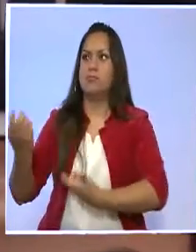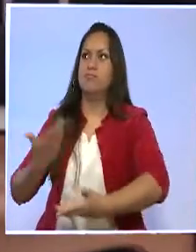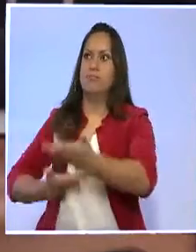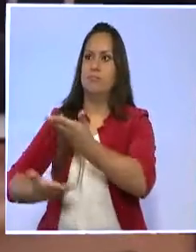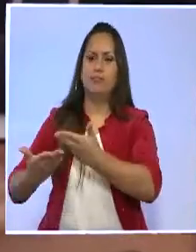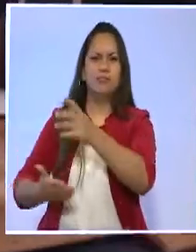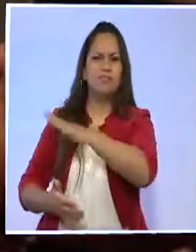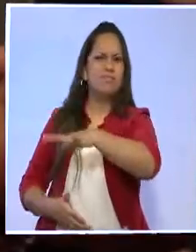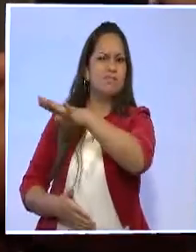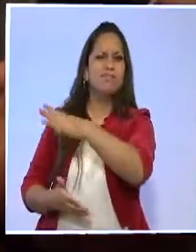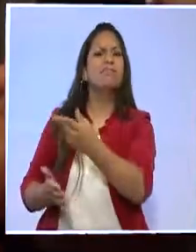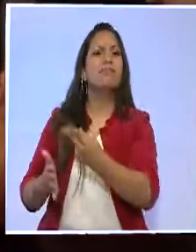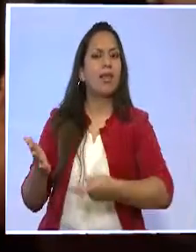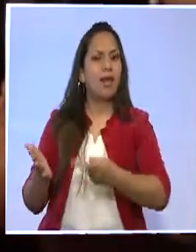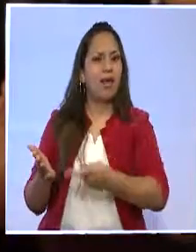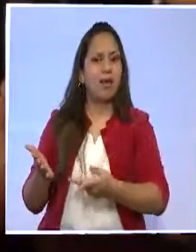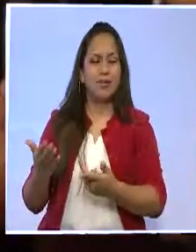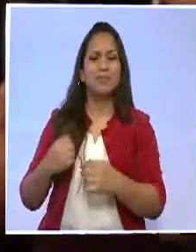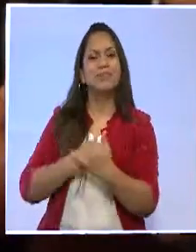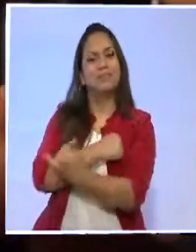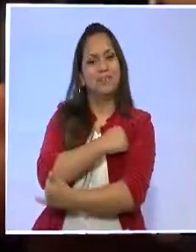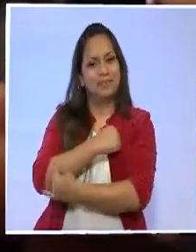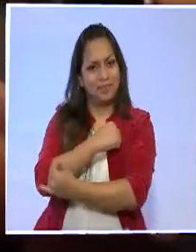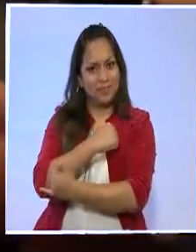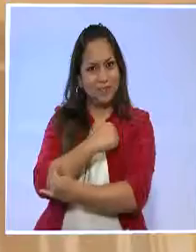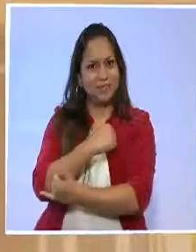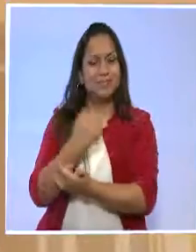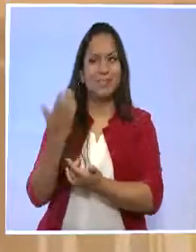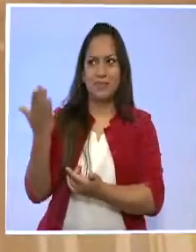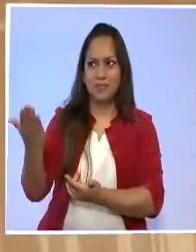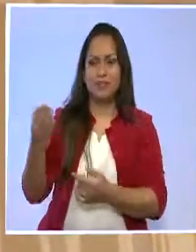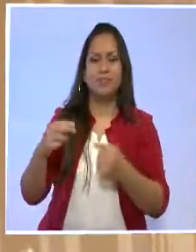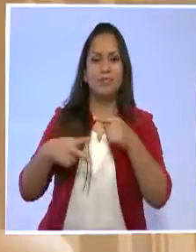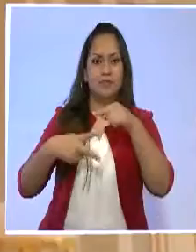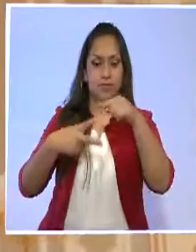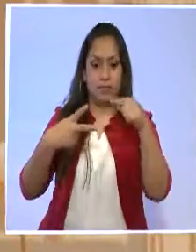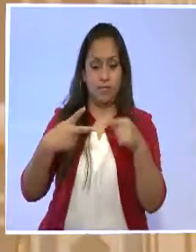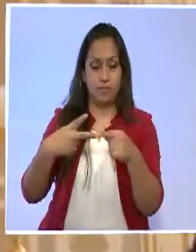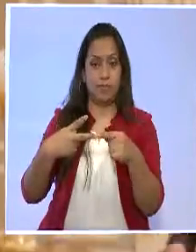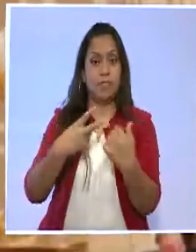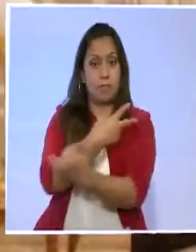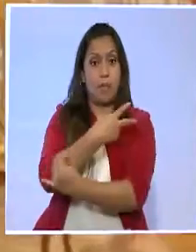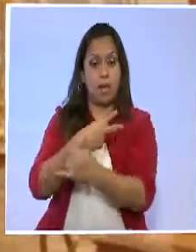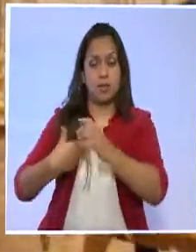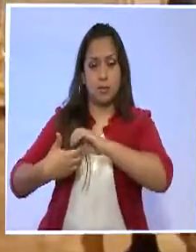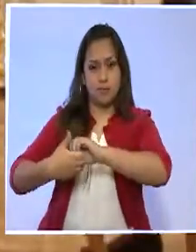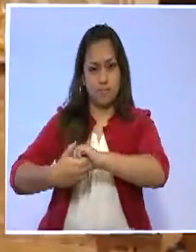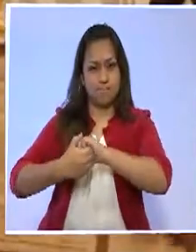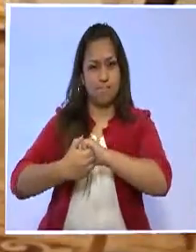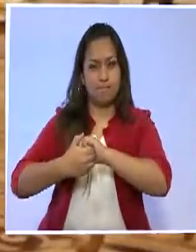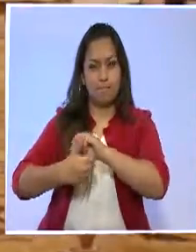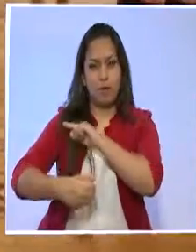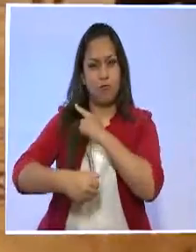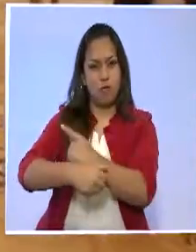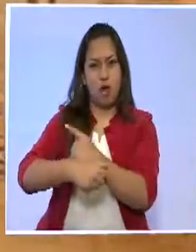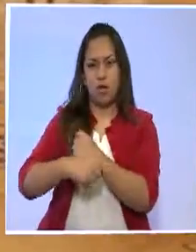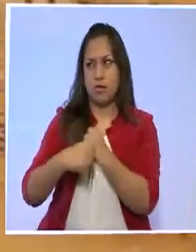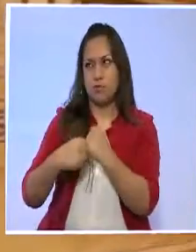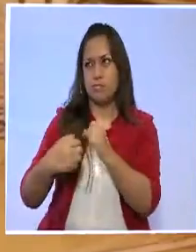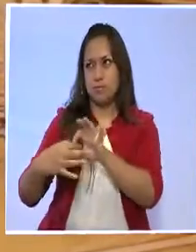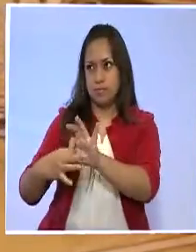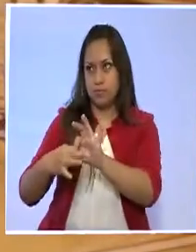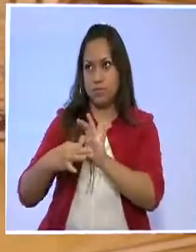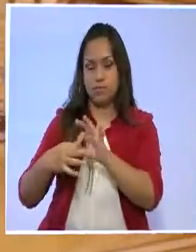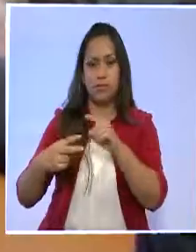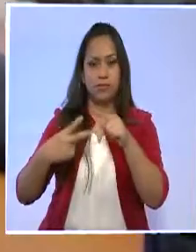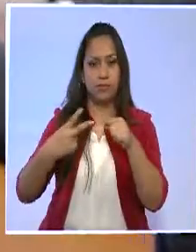justamente la región euroasiática y en eso dos aliados que en estos últimos años hemos fortalecido mucho nuestra nuestra relación como es